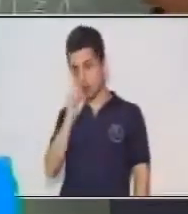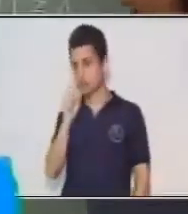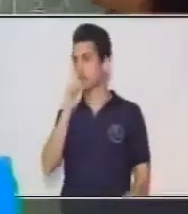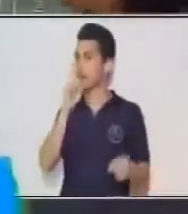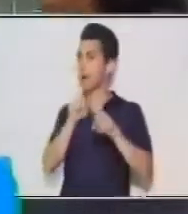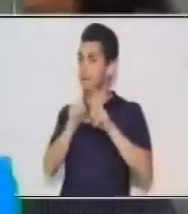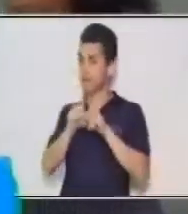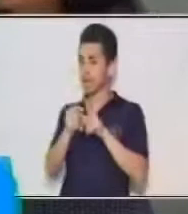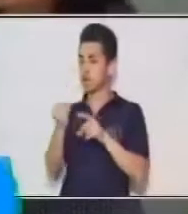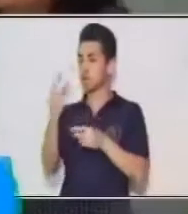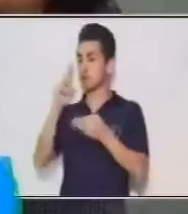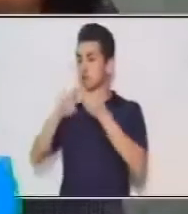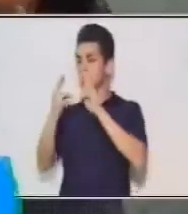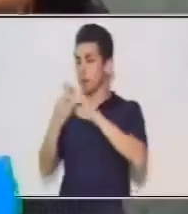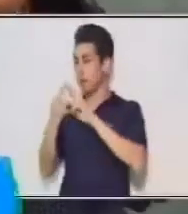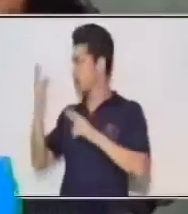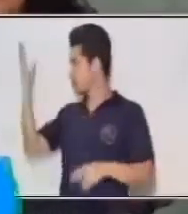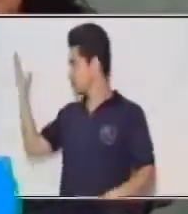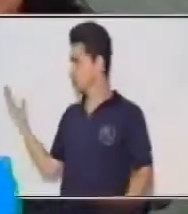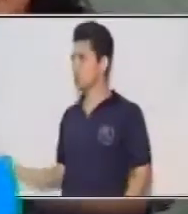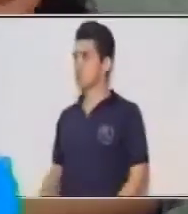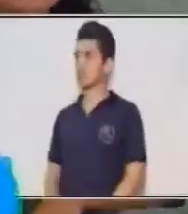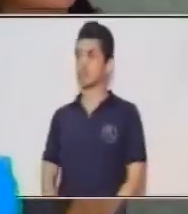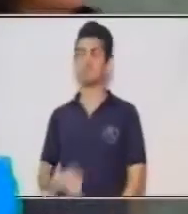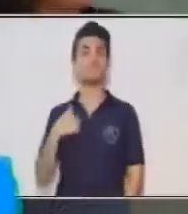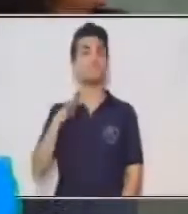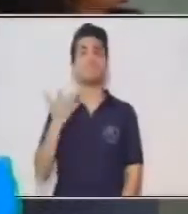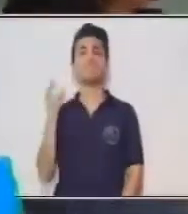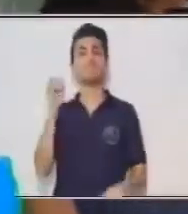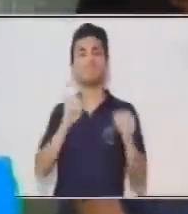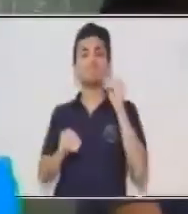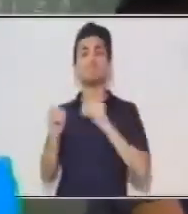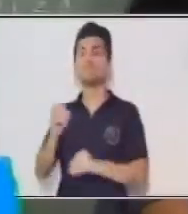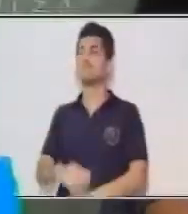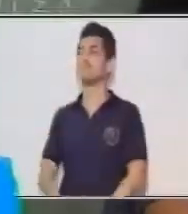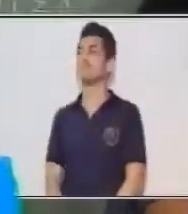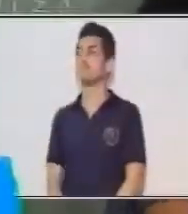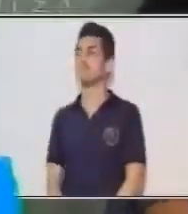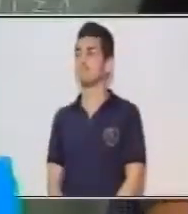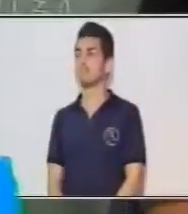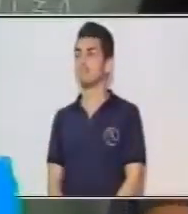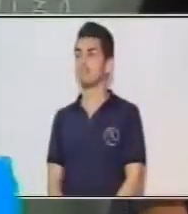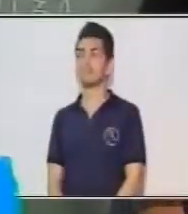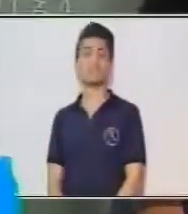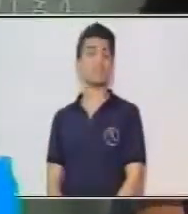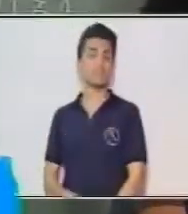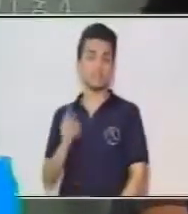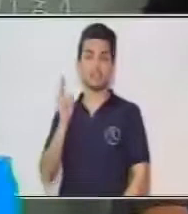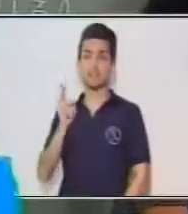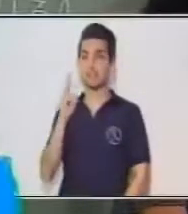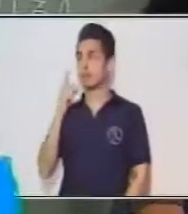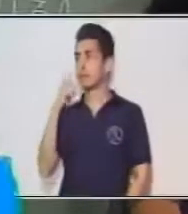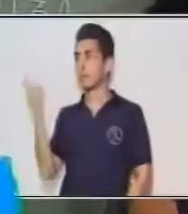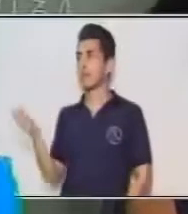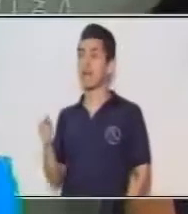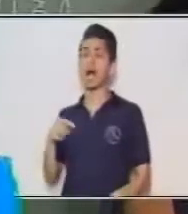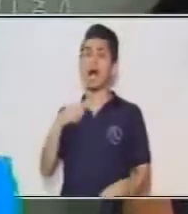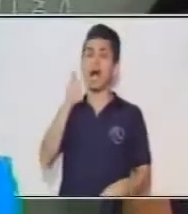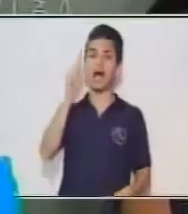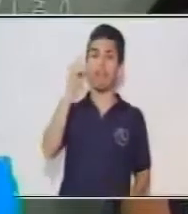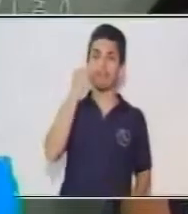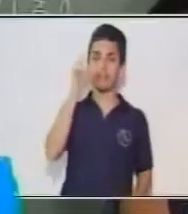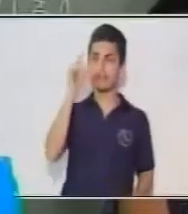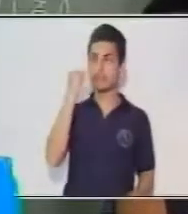romanos. Excelente. ¿Qué aplicamos acá? Como siempre, aplicando las reglas de la adición, de